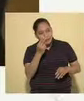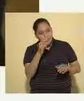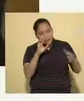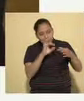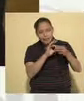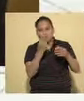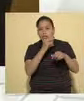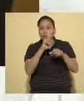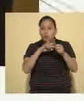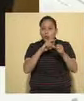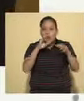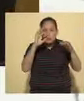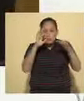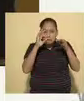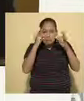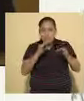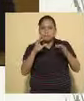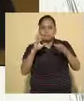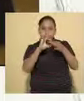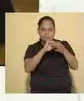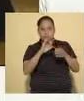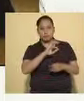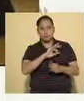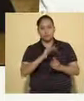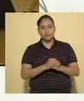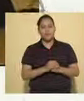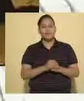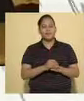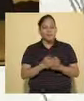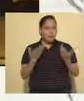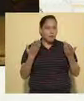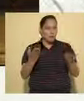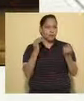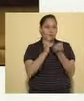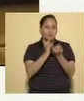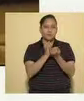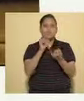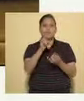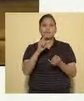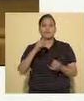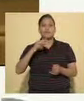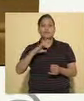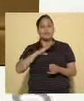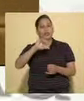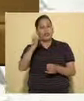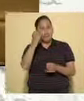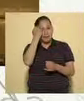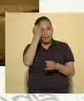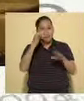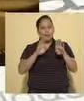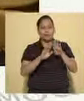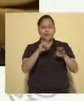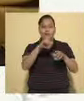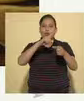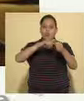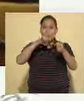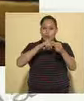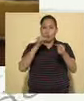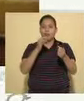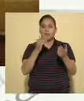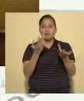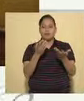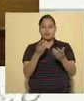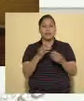la tonalidad adecuada. Exactamente. Y, bueno, también hay otra teoría acerca del color,